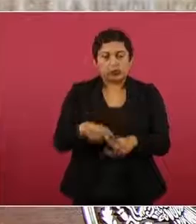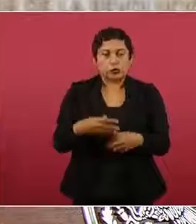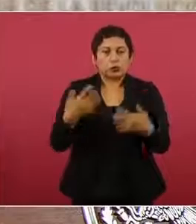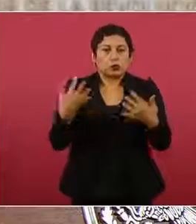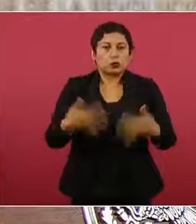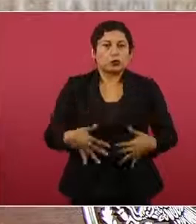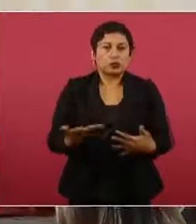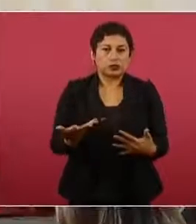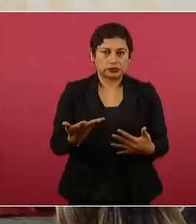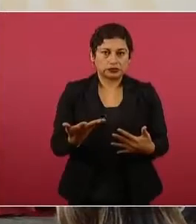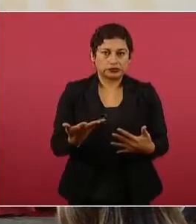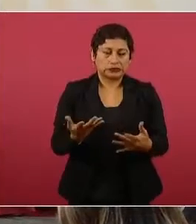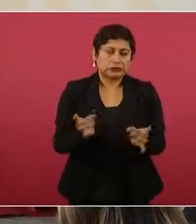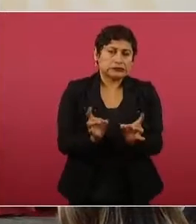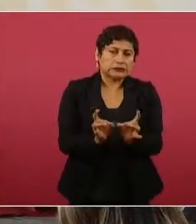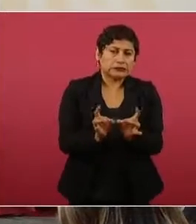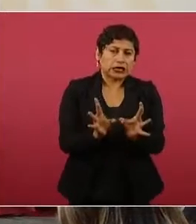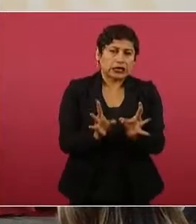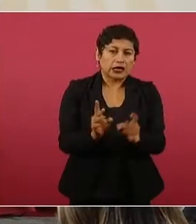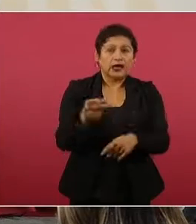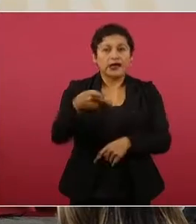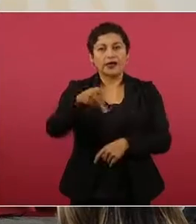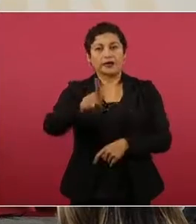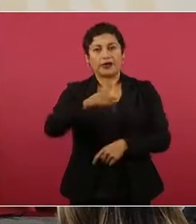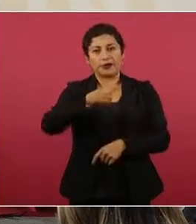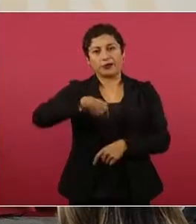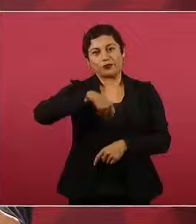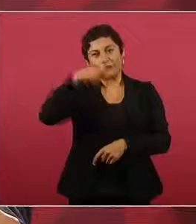cuando menos tres.